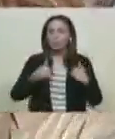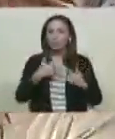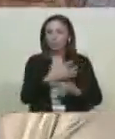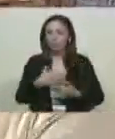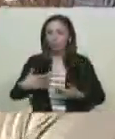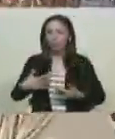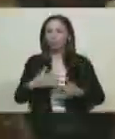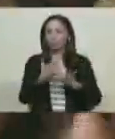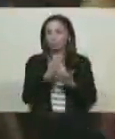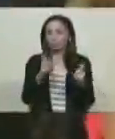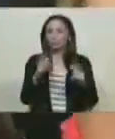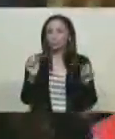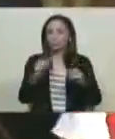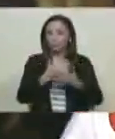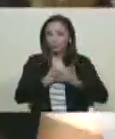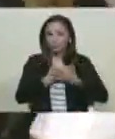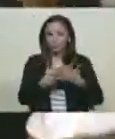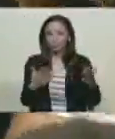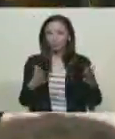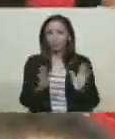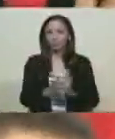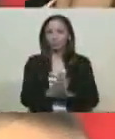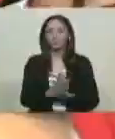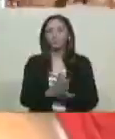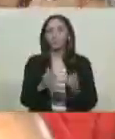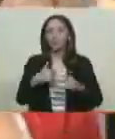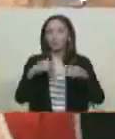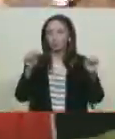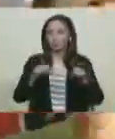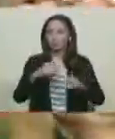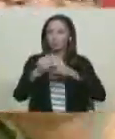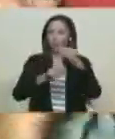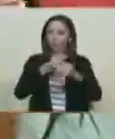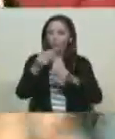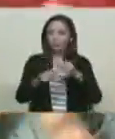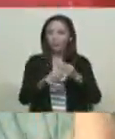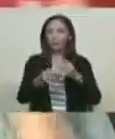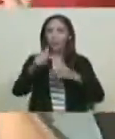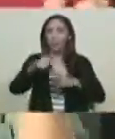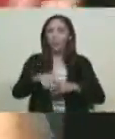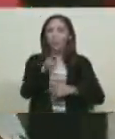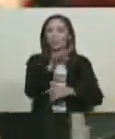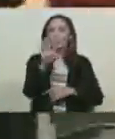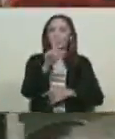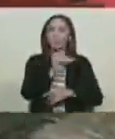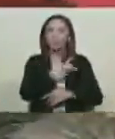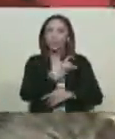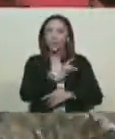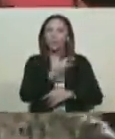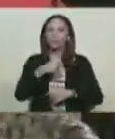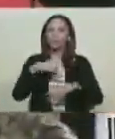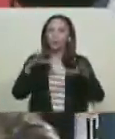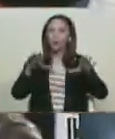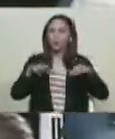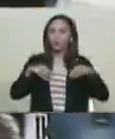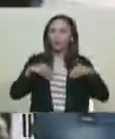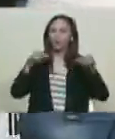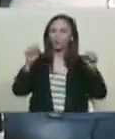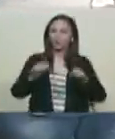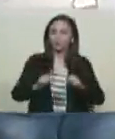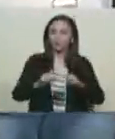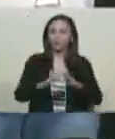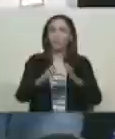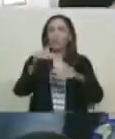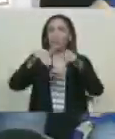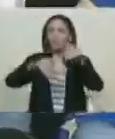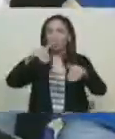patrióticas, revolucionarias, bolivarianas y chavistas de Venezuela. Hoy, 24 de enero, lo he aceptado porque la clase